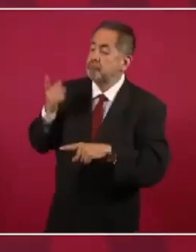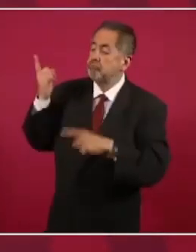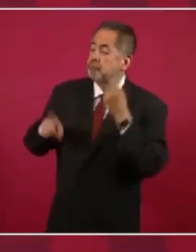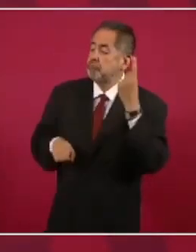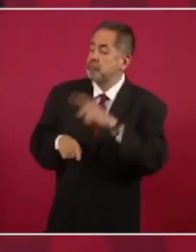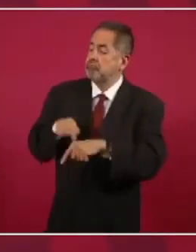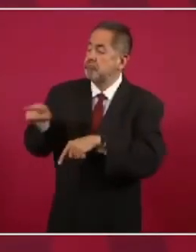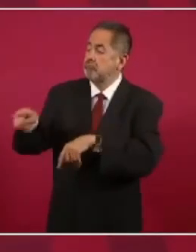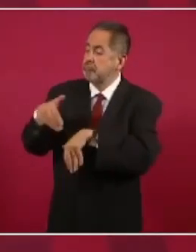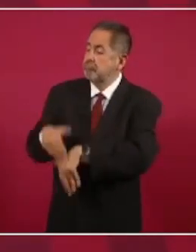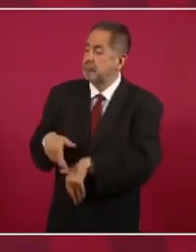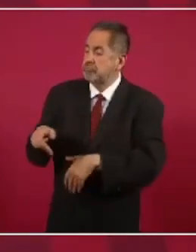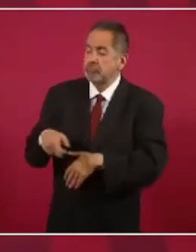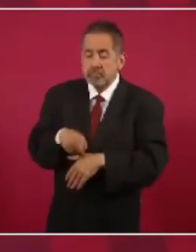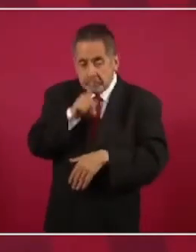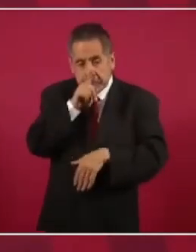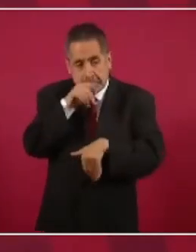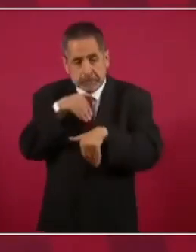por